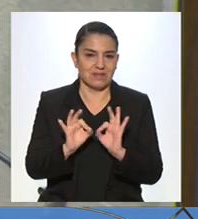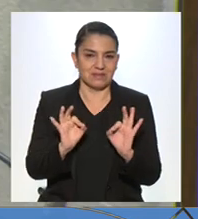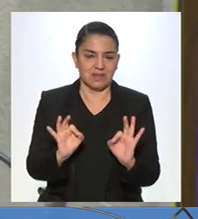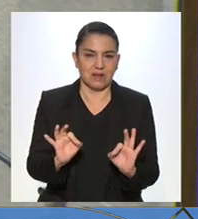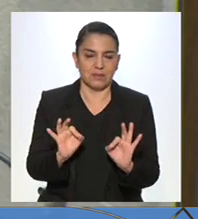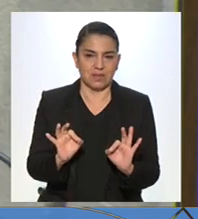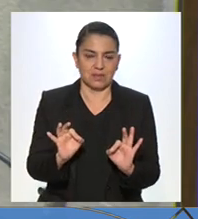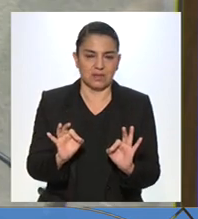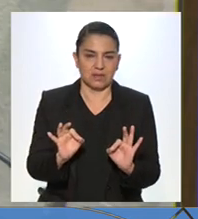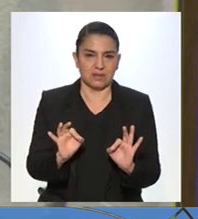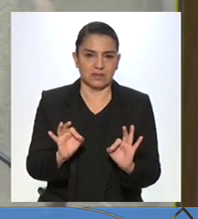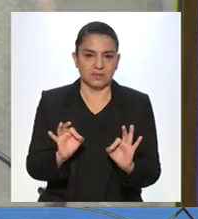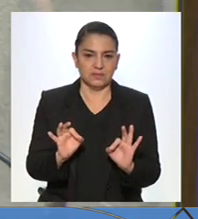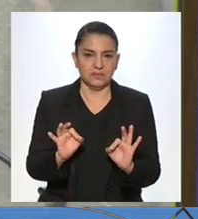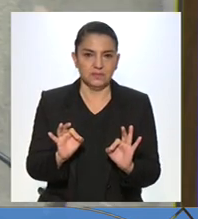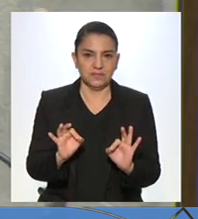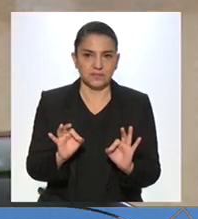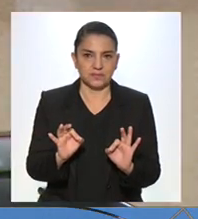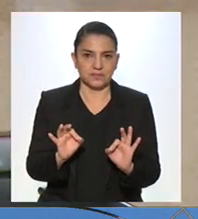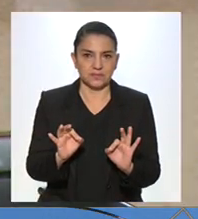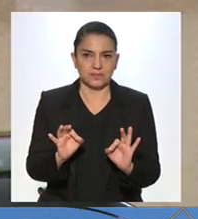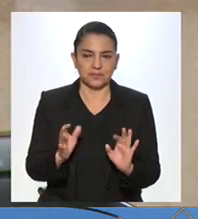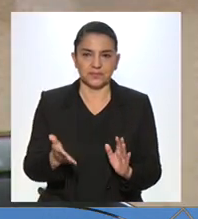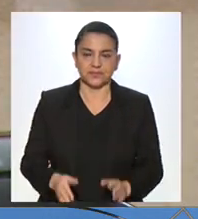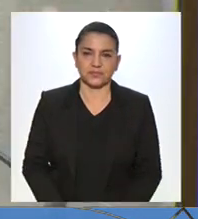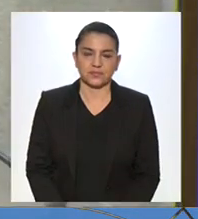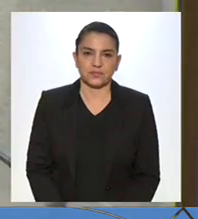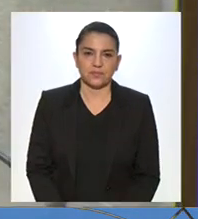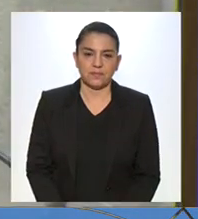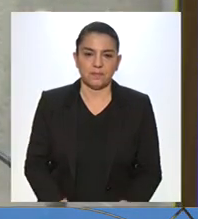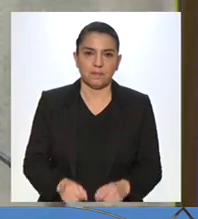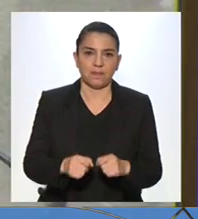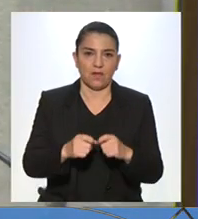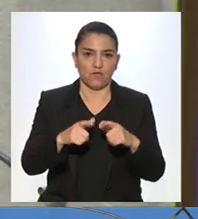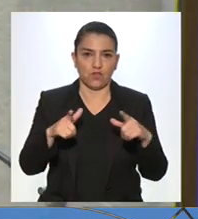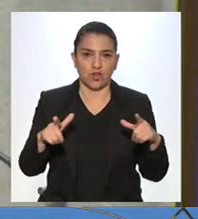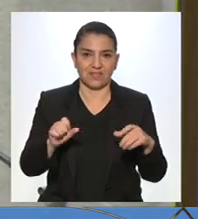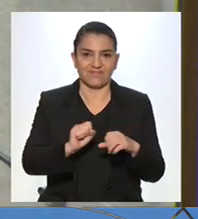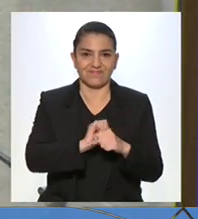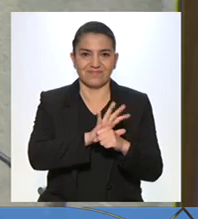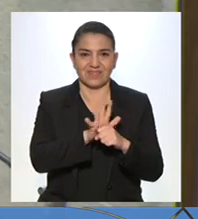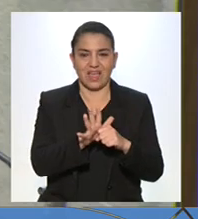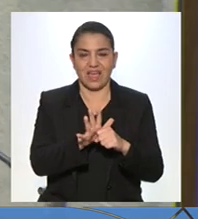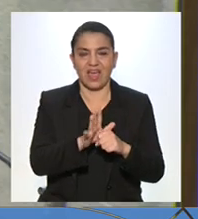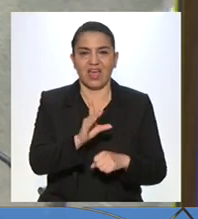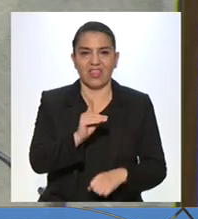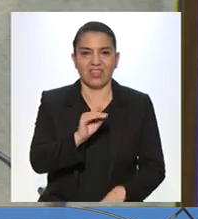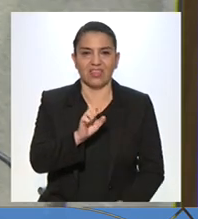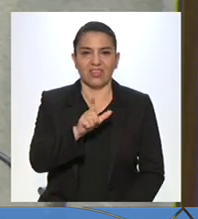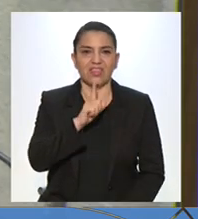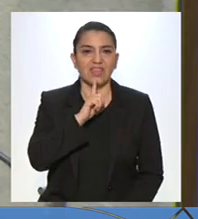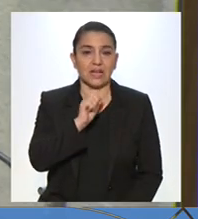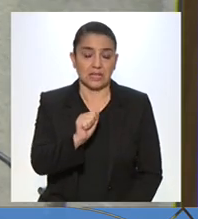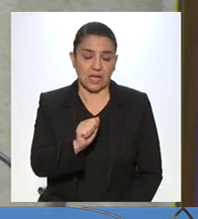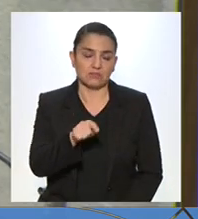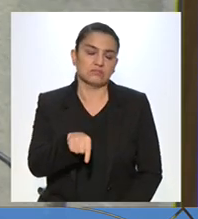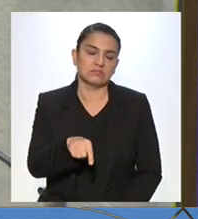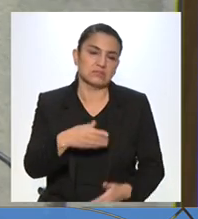con un brote de Delta, si eso está o no considerado entre las